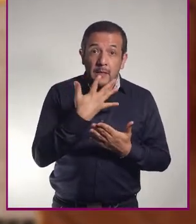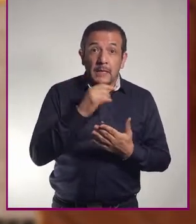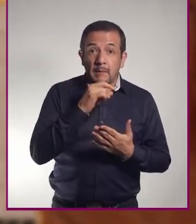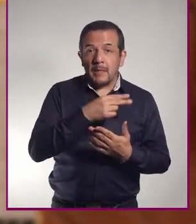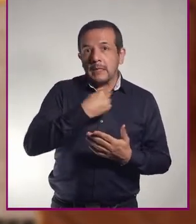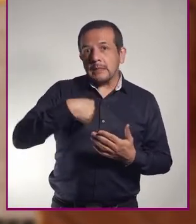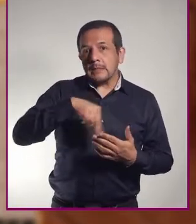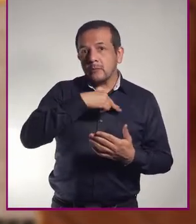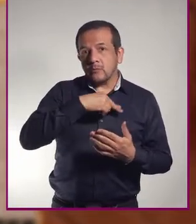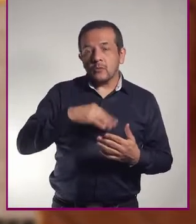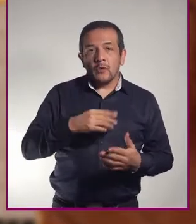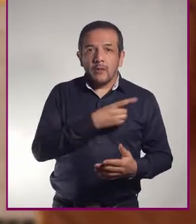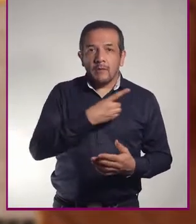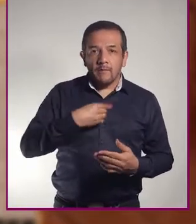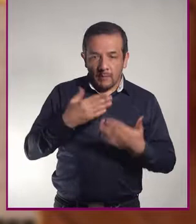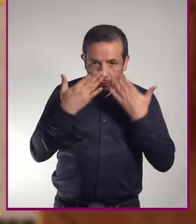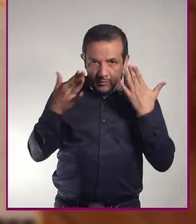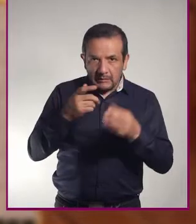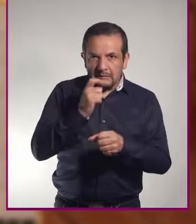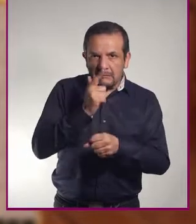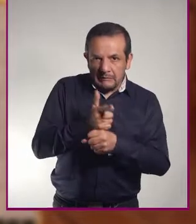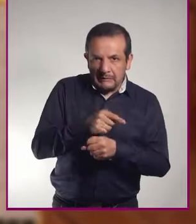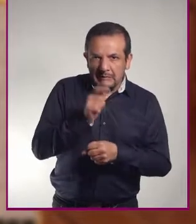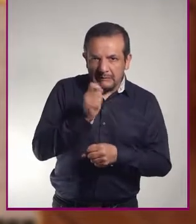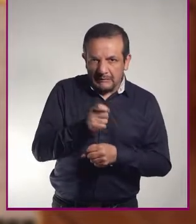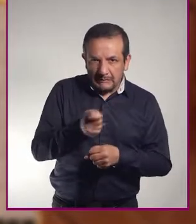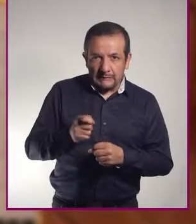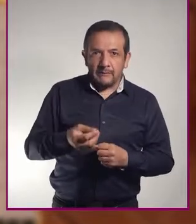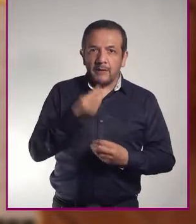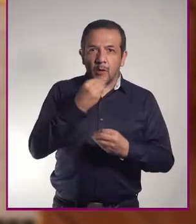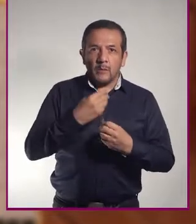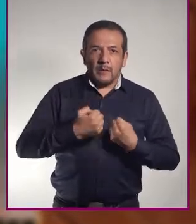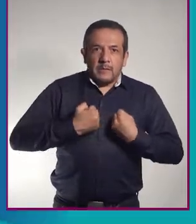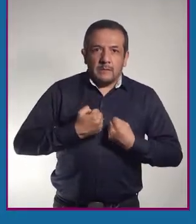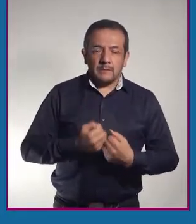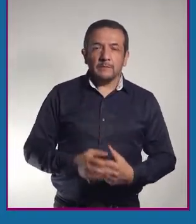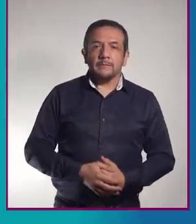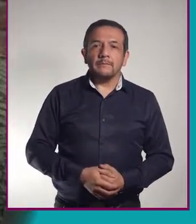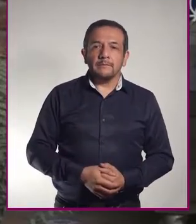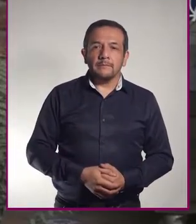cómo integrarla a nuestra vida saludable. Descúbrelo aquí, comenzamos.